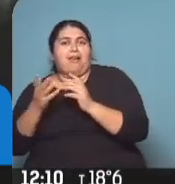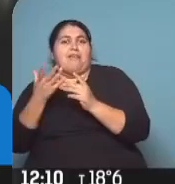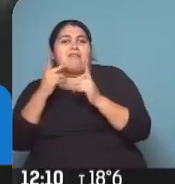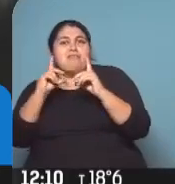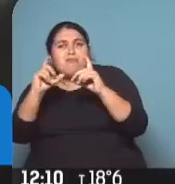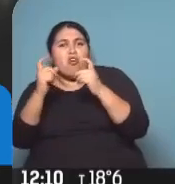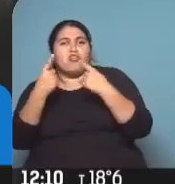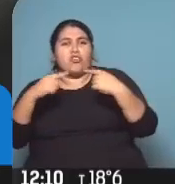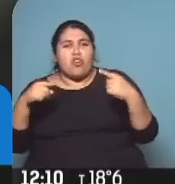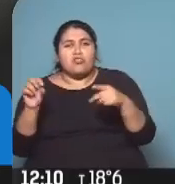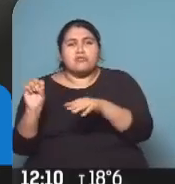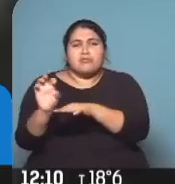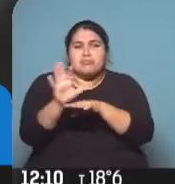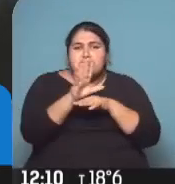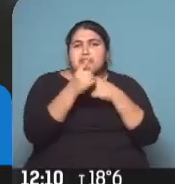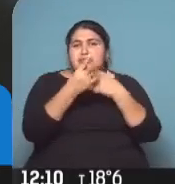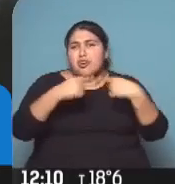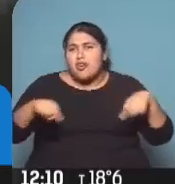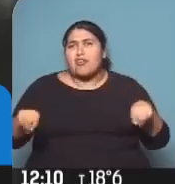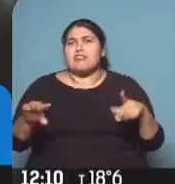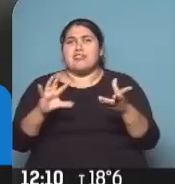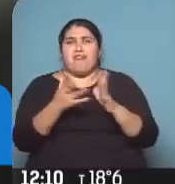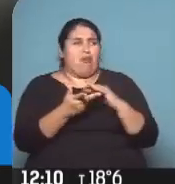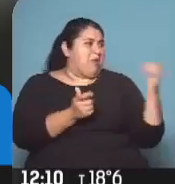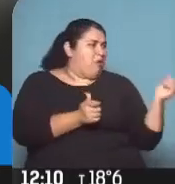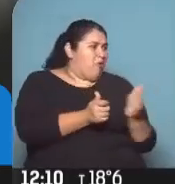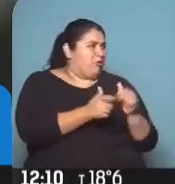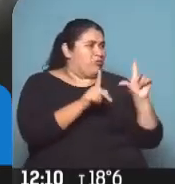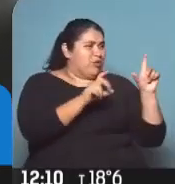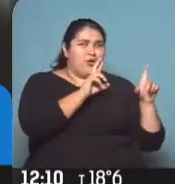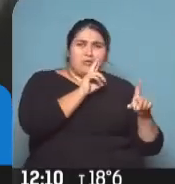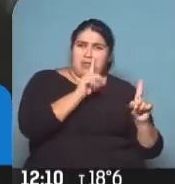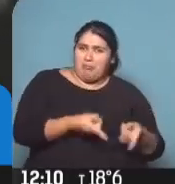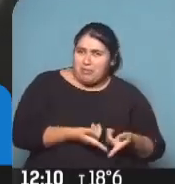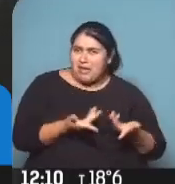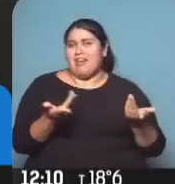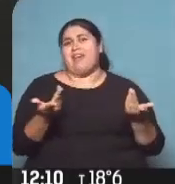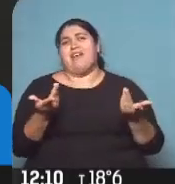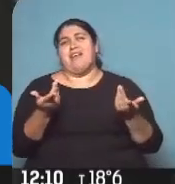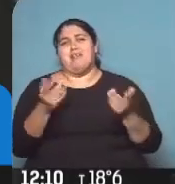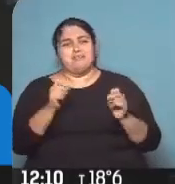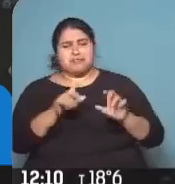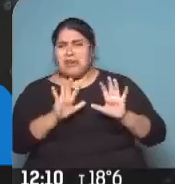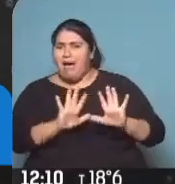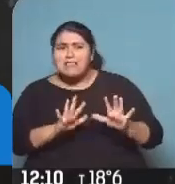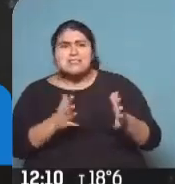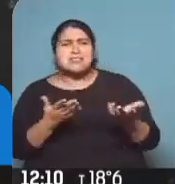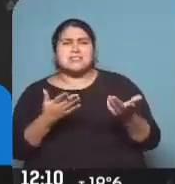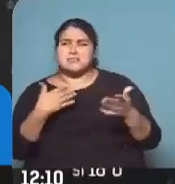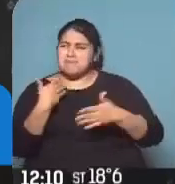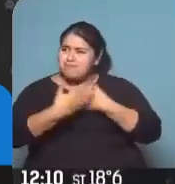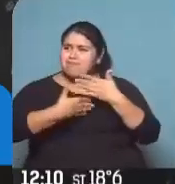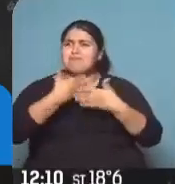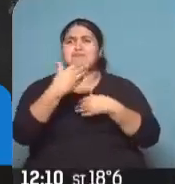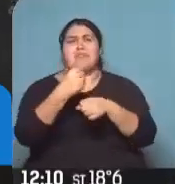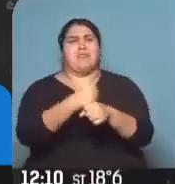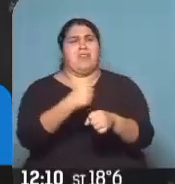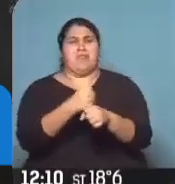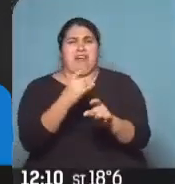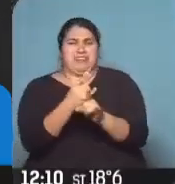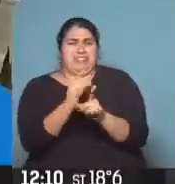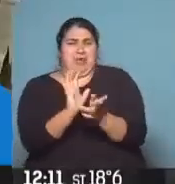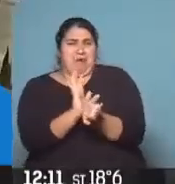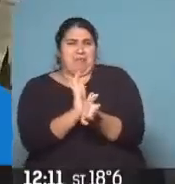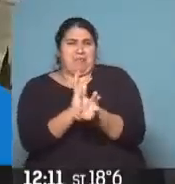selphy que se va a sacar con lucrecia en el medio de los esteros esto es así y por eso estamos trabajar en eso que yo llamo siempre las